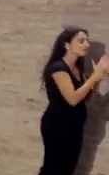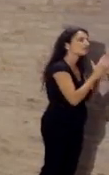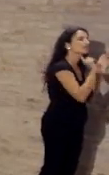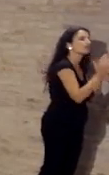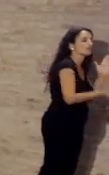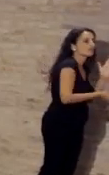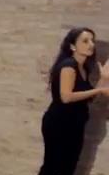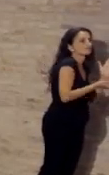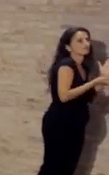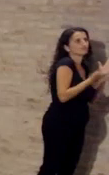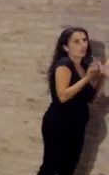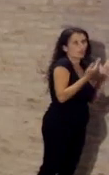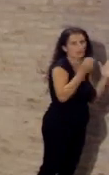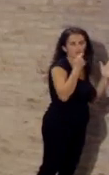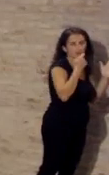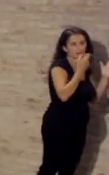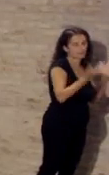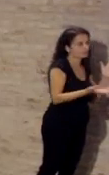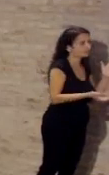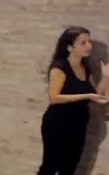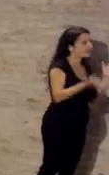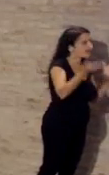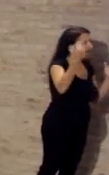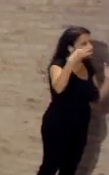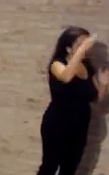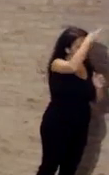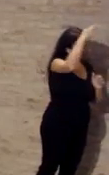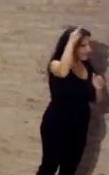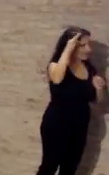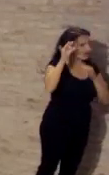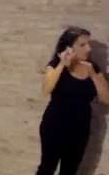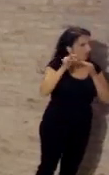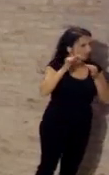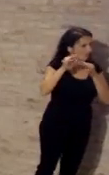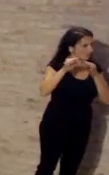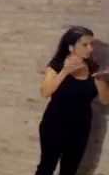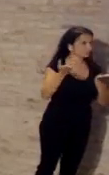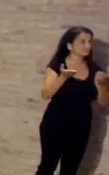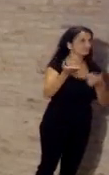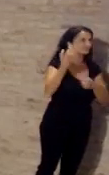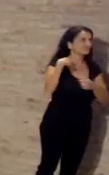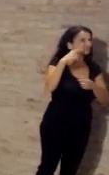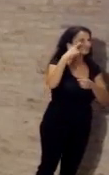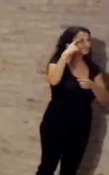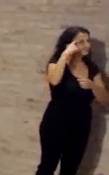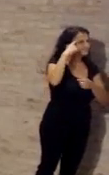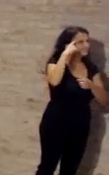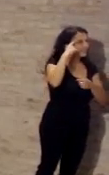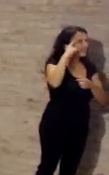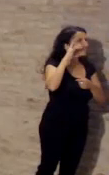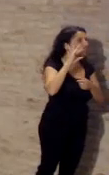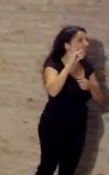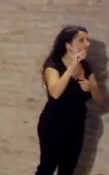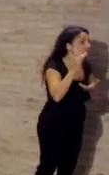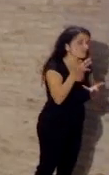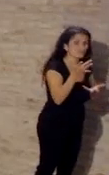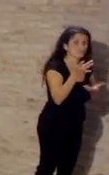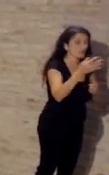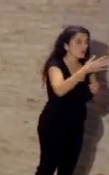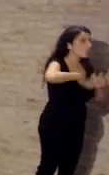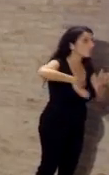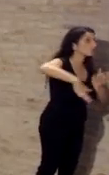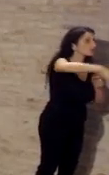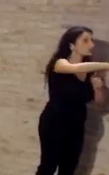tener la posibilidad y por ahí también bueno hablaba con Dayana y digo Qué difícil se me hacía pensar esta charla